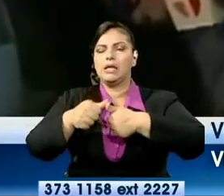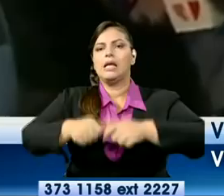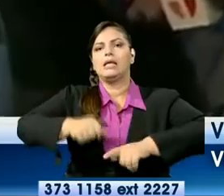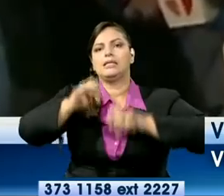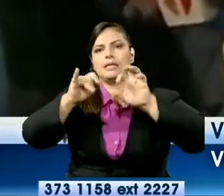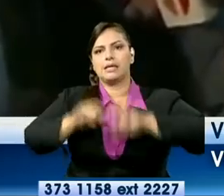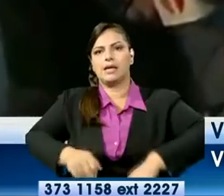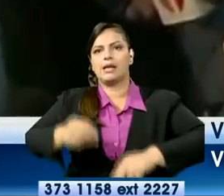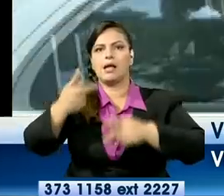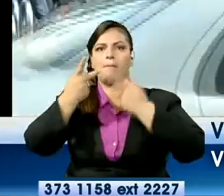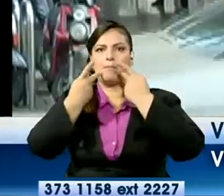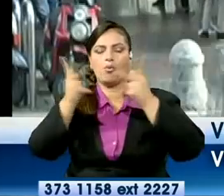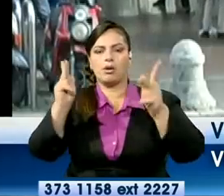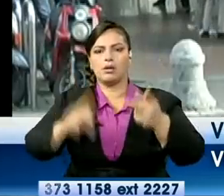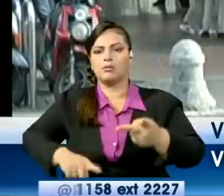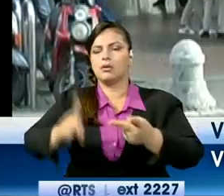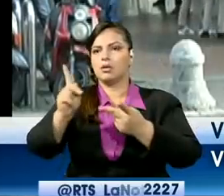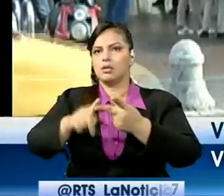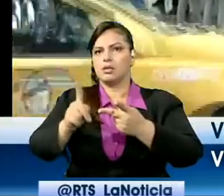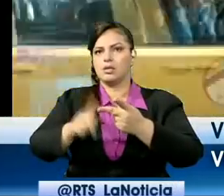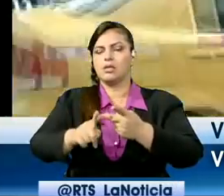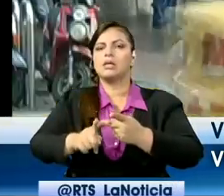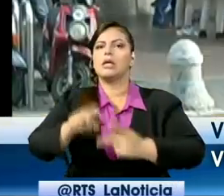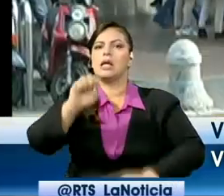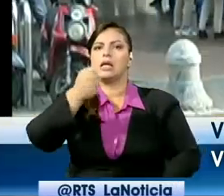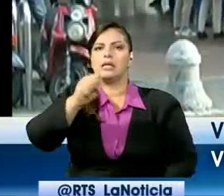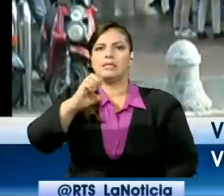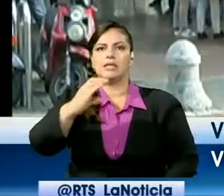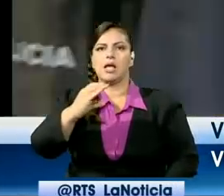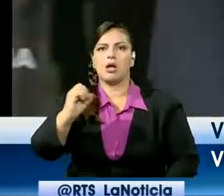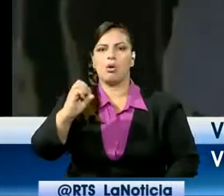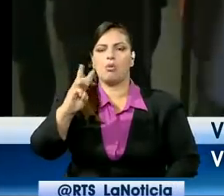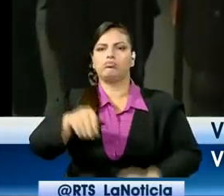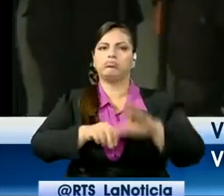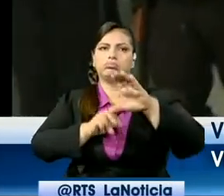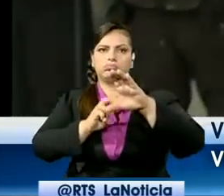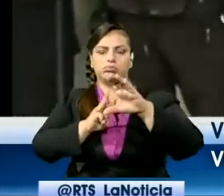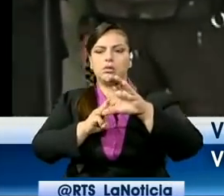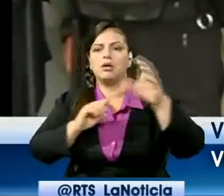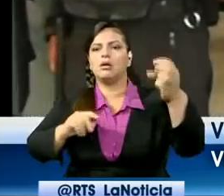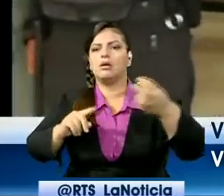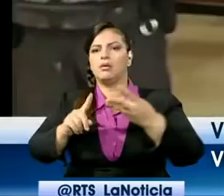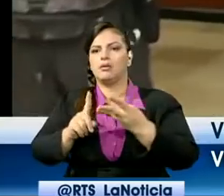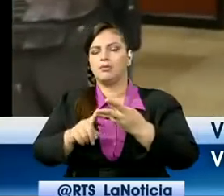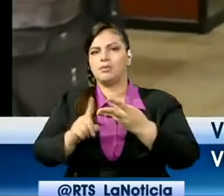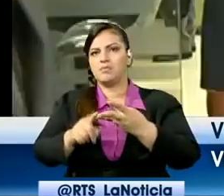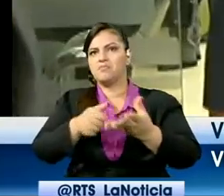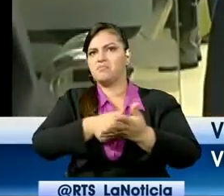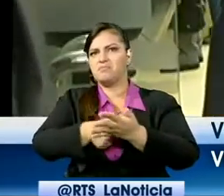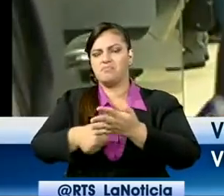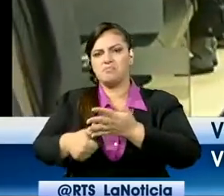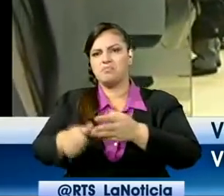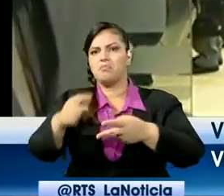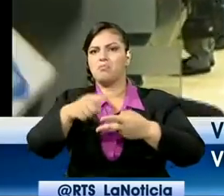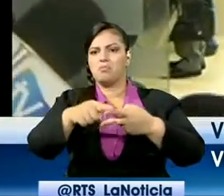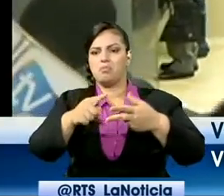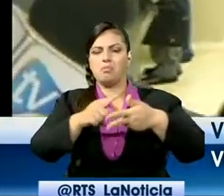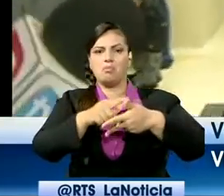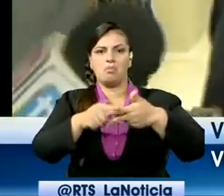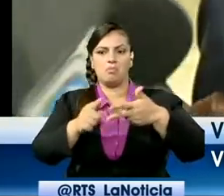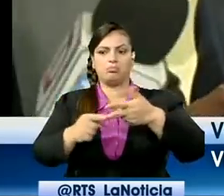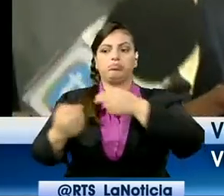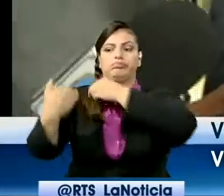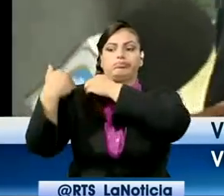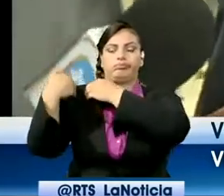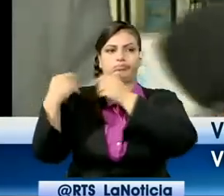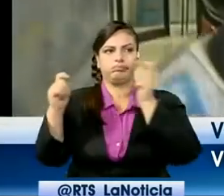Producción. Según la UAFE, hubo pagos en paraísos fiscales. Según la defensa de los exfuncionarios, un